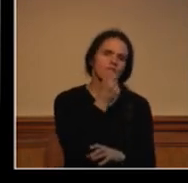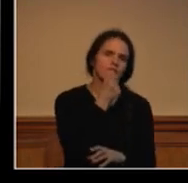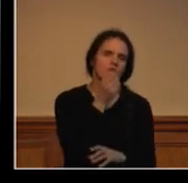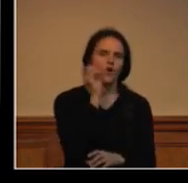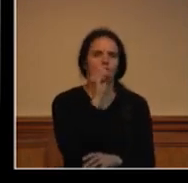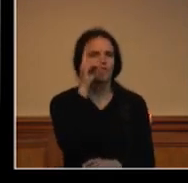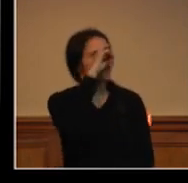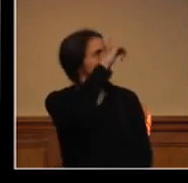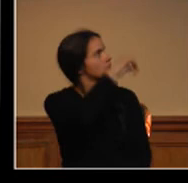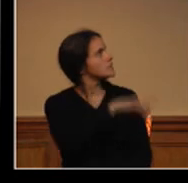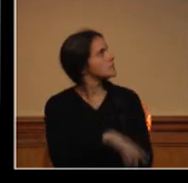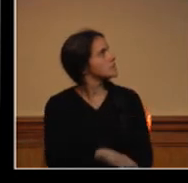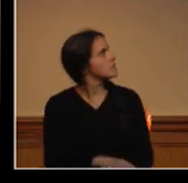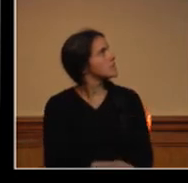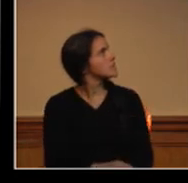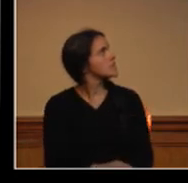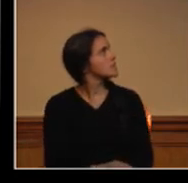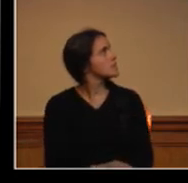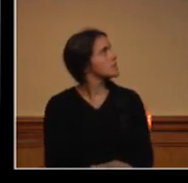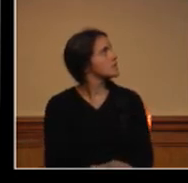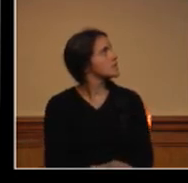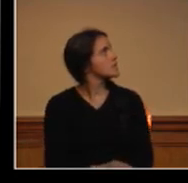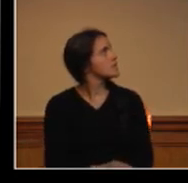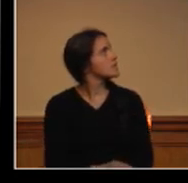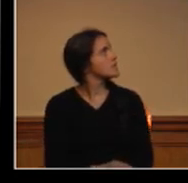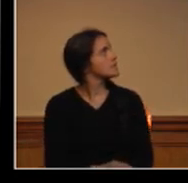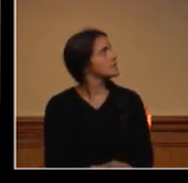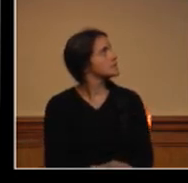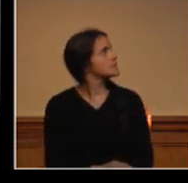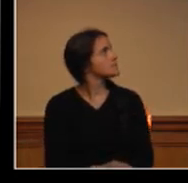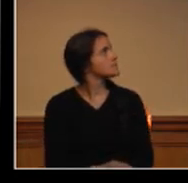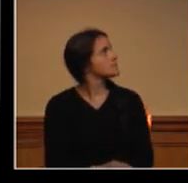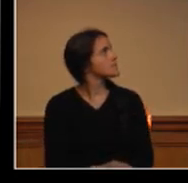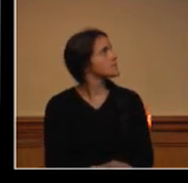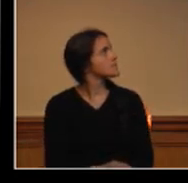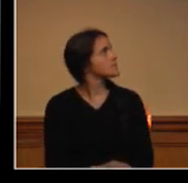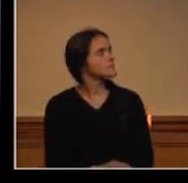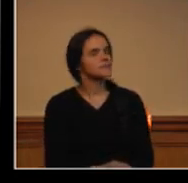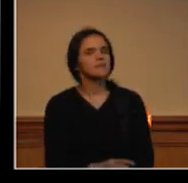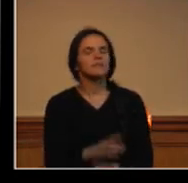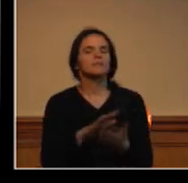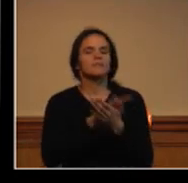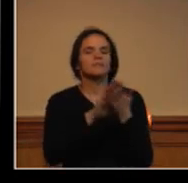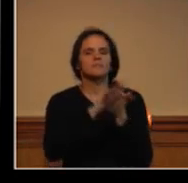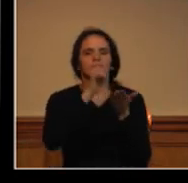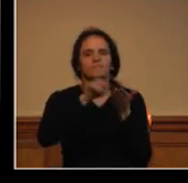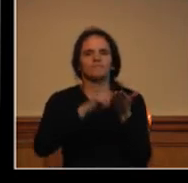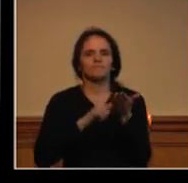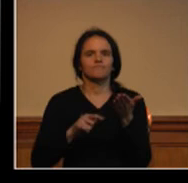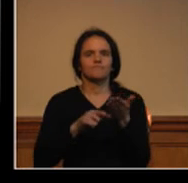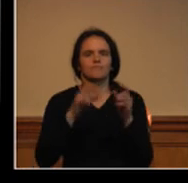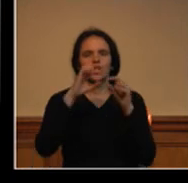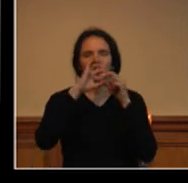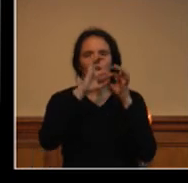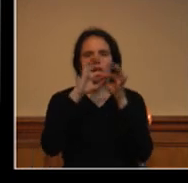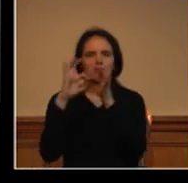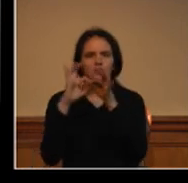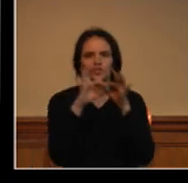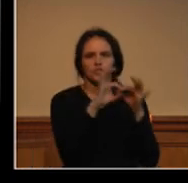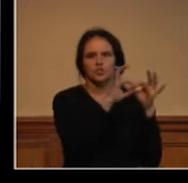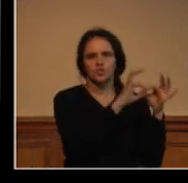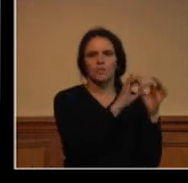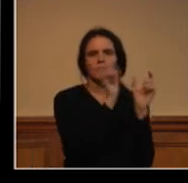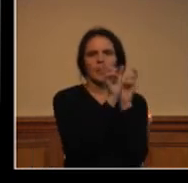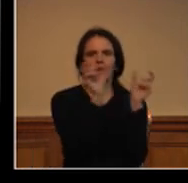más complejas y las que usamos menos. Entonces aquí el Ignacio creó esta oración. Si se dan cuenta, están